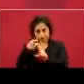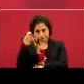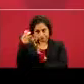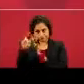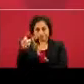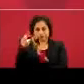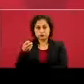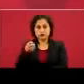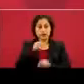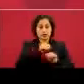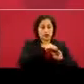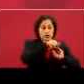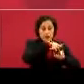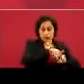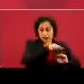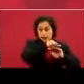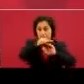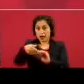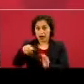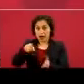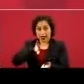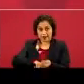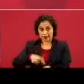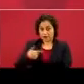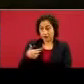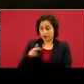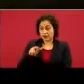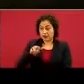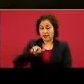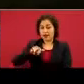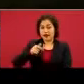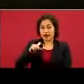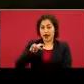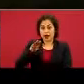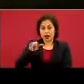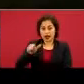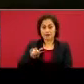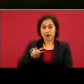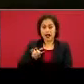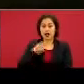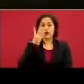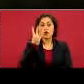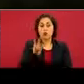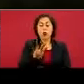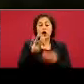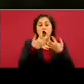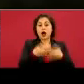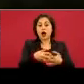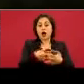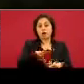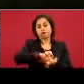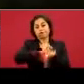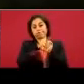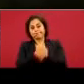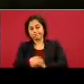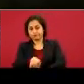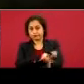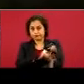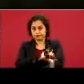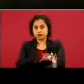del Grijalva, las 4 hidroeléctricas, van a tener pues un canal